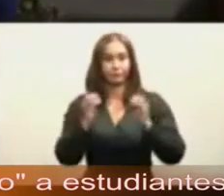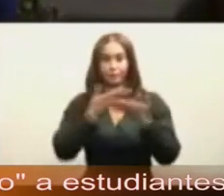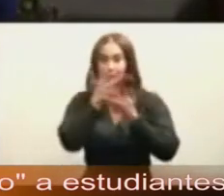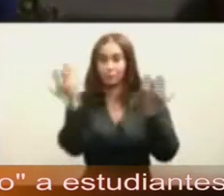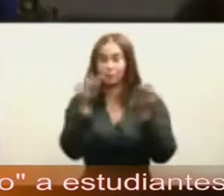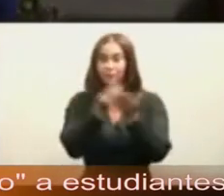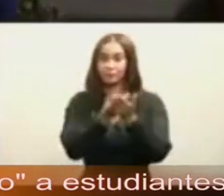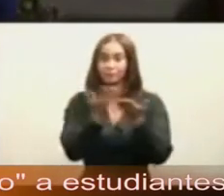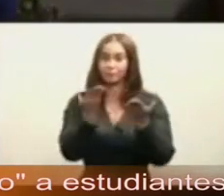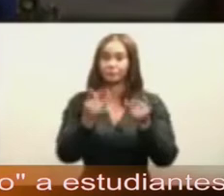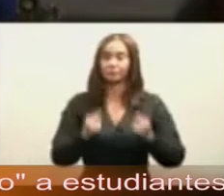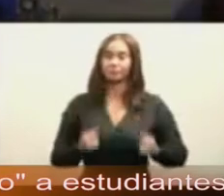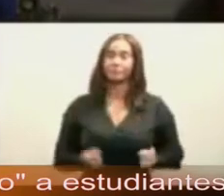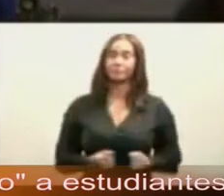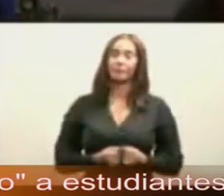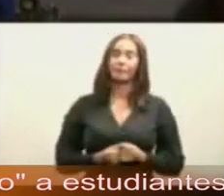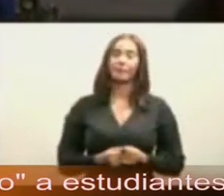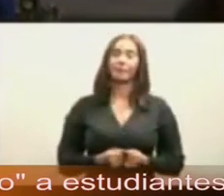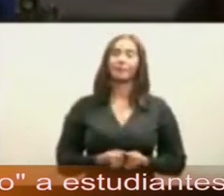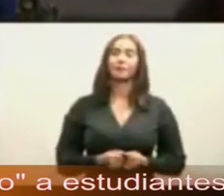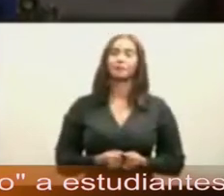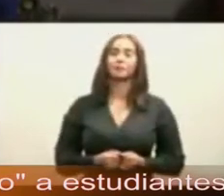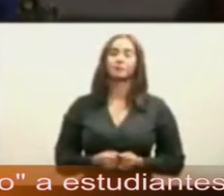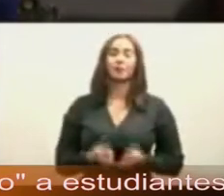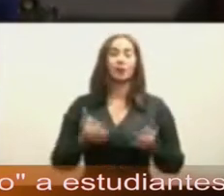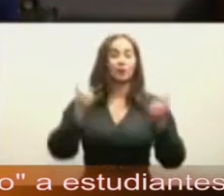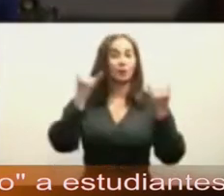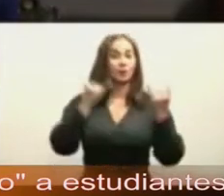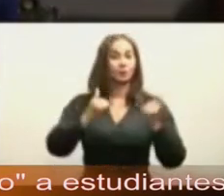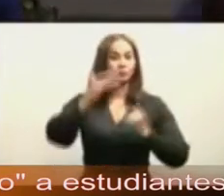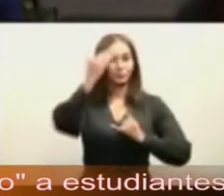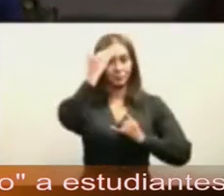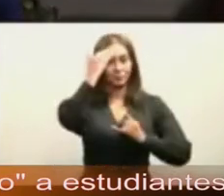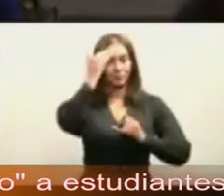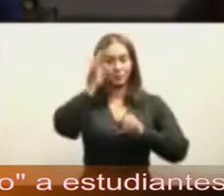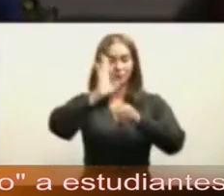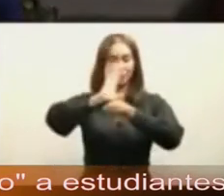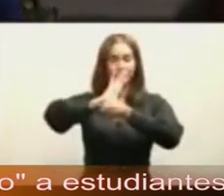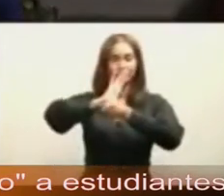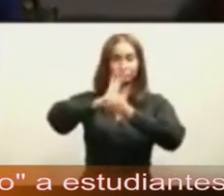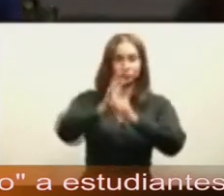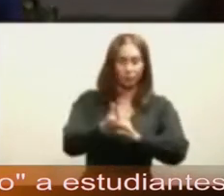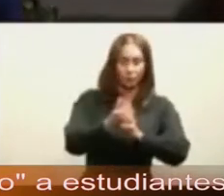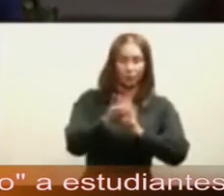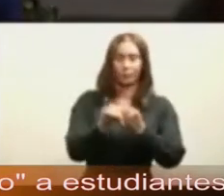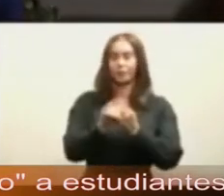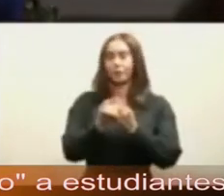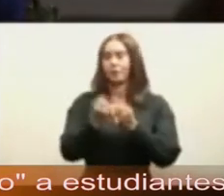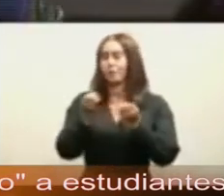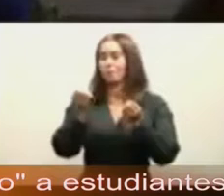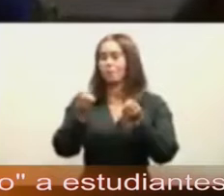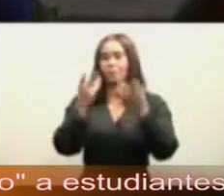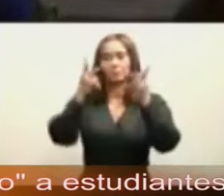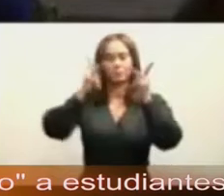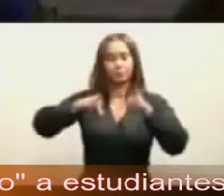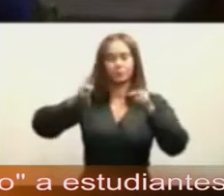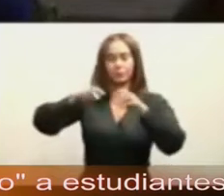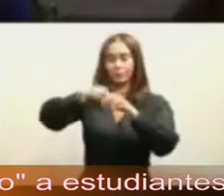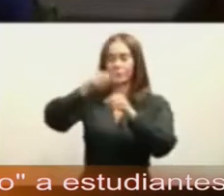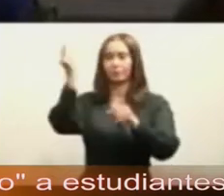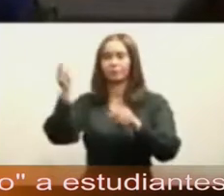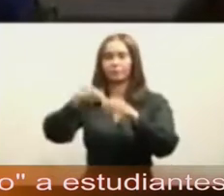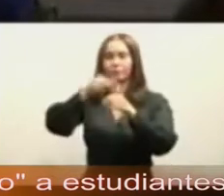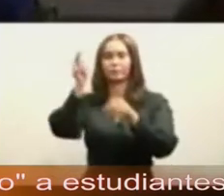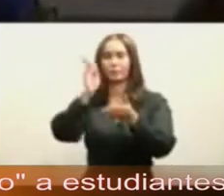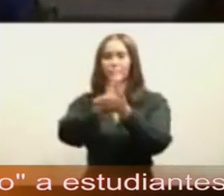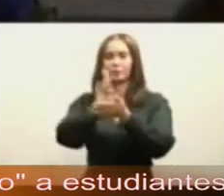desertaron en el reciente cuatrimestre ante los efectos de la pandemia del cobat 19 según